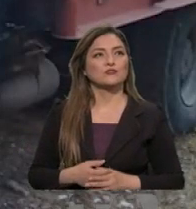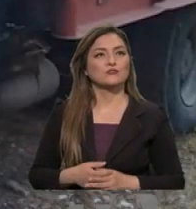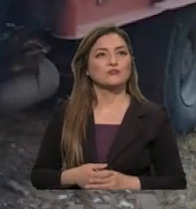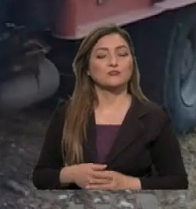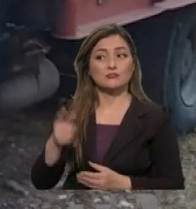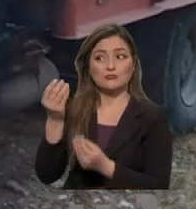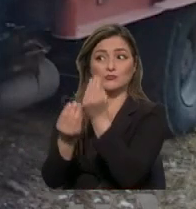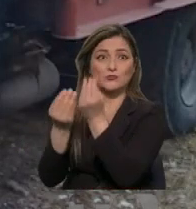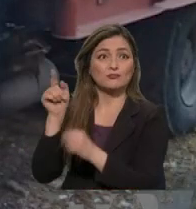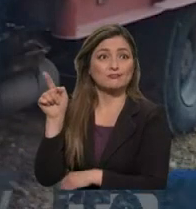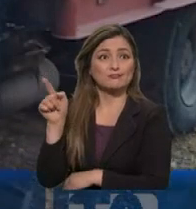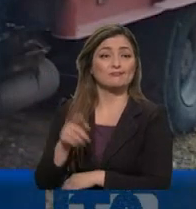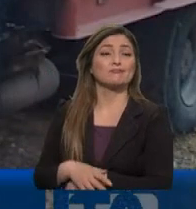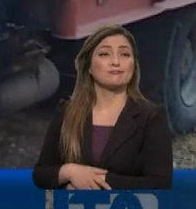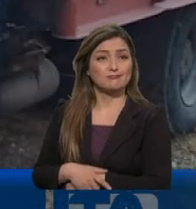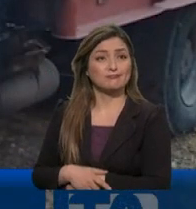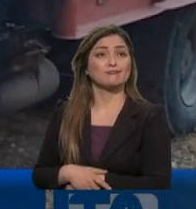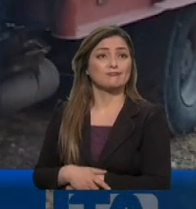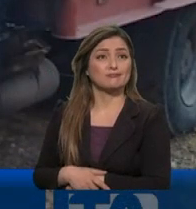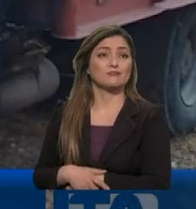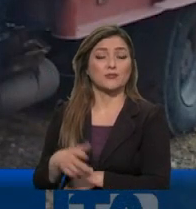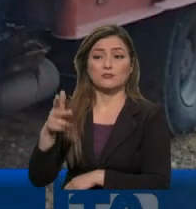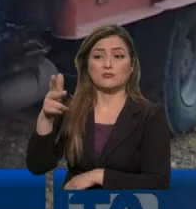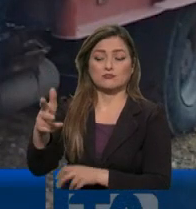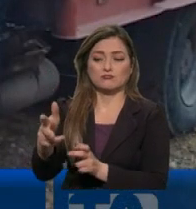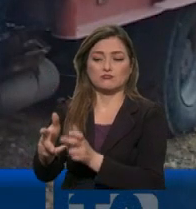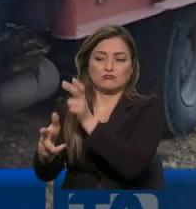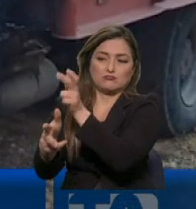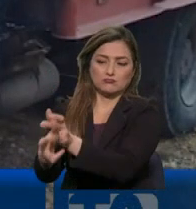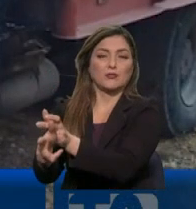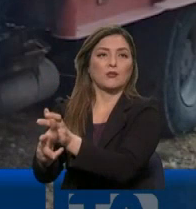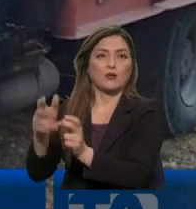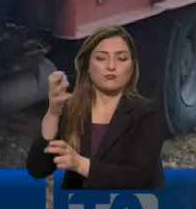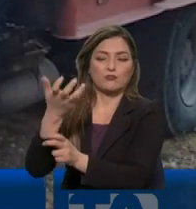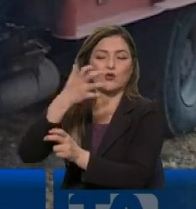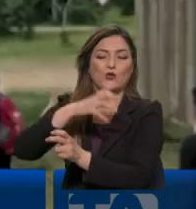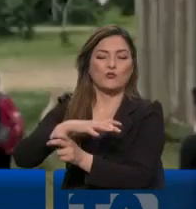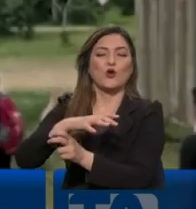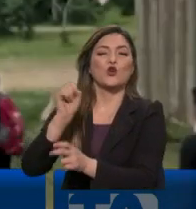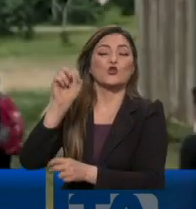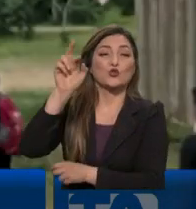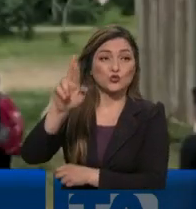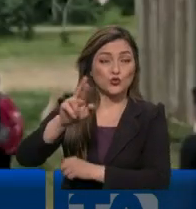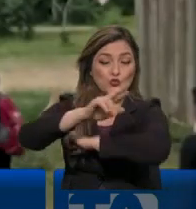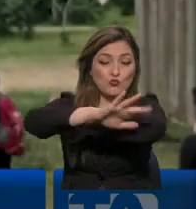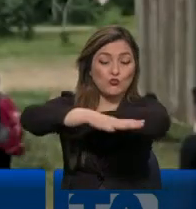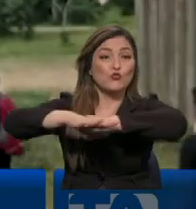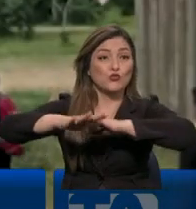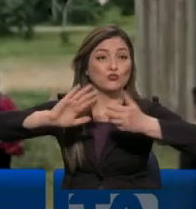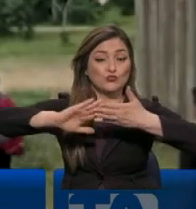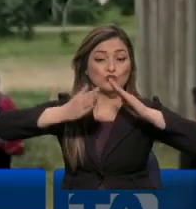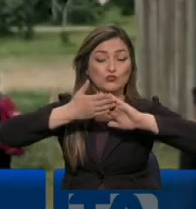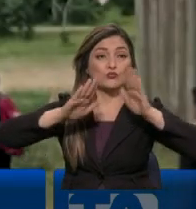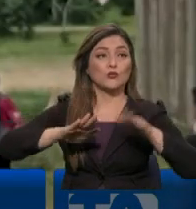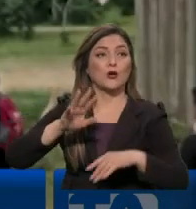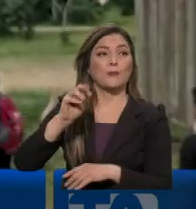Reducido a escombros quedó un tráiler que transportaba un tractor hacia la zona de Huarins, en la parte sur oriental de Morona, Santiago, luego de que comuneros de la comunidad